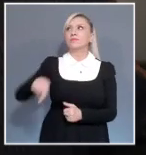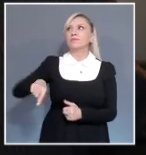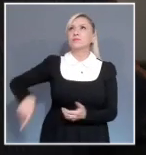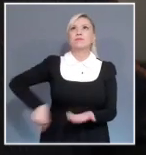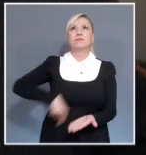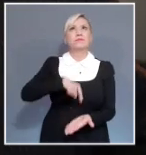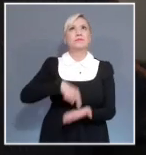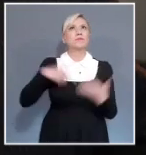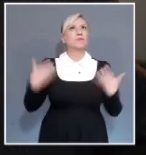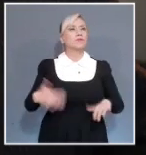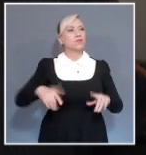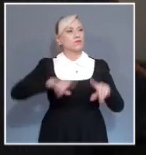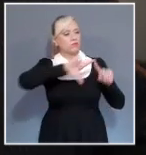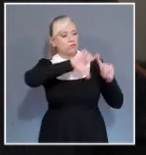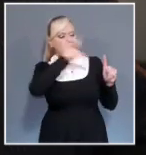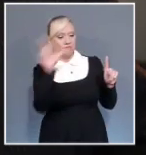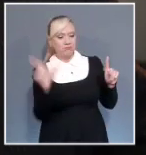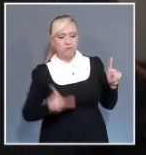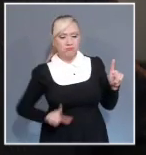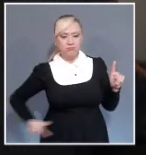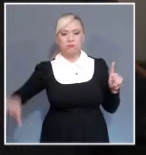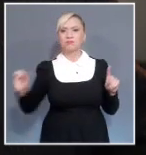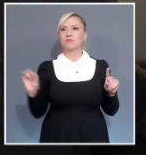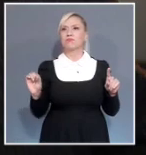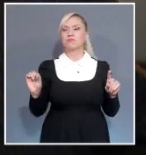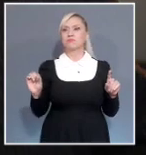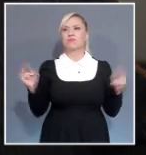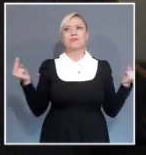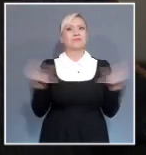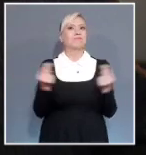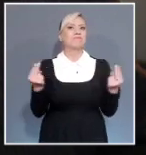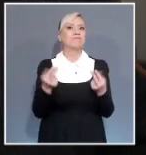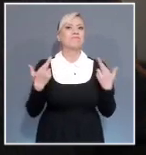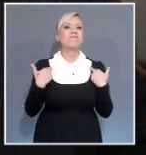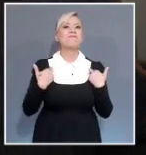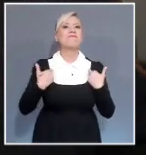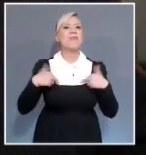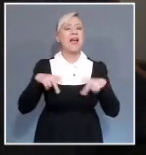República requiere de maestros,